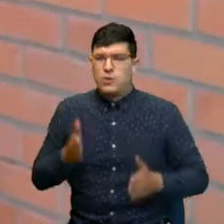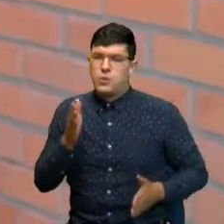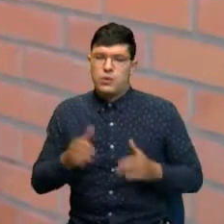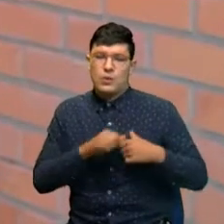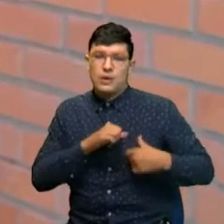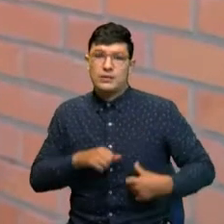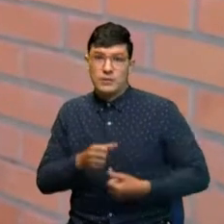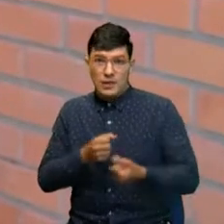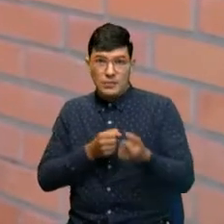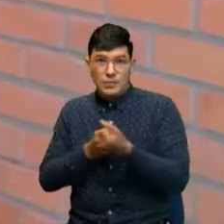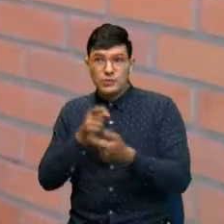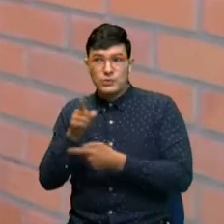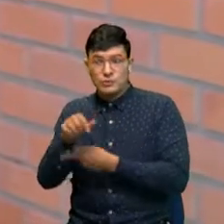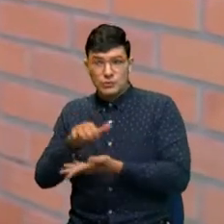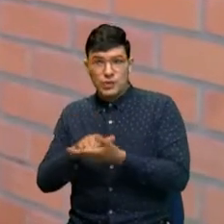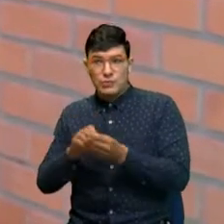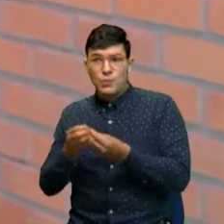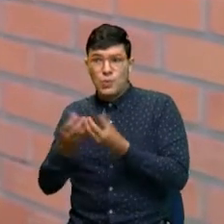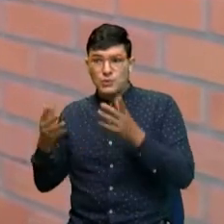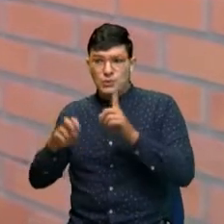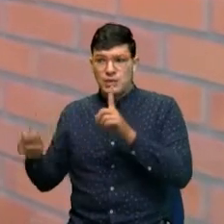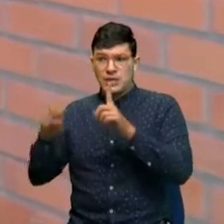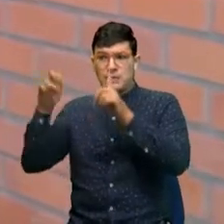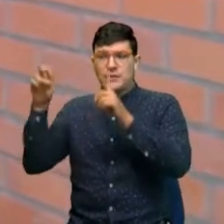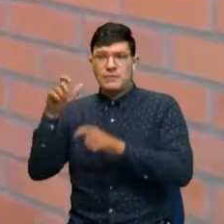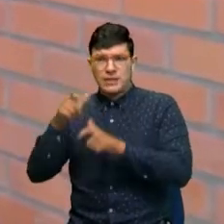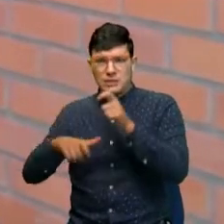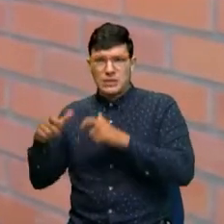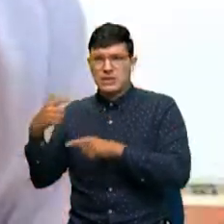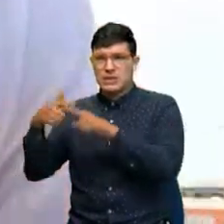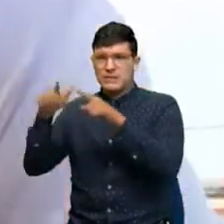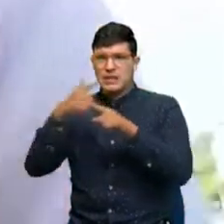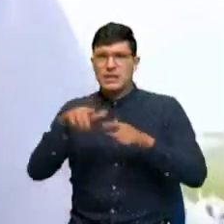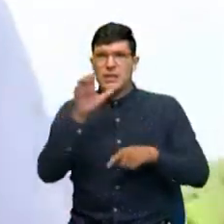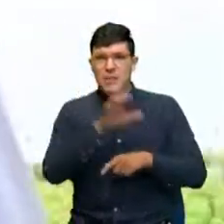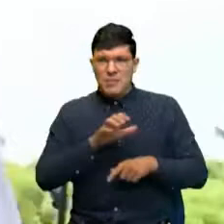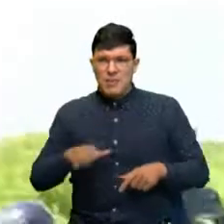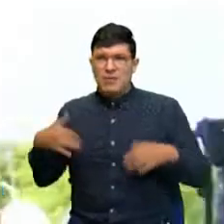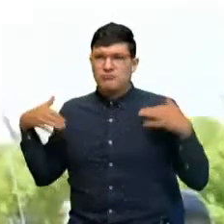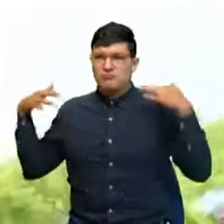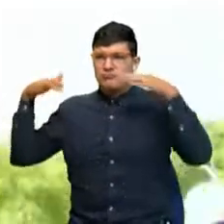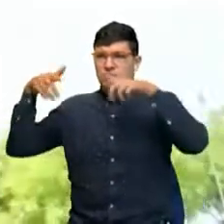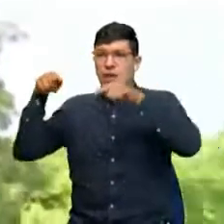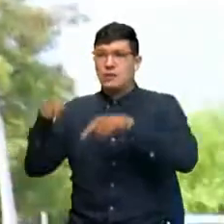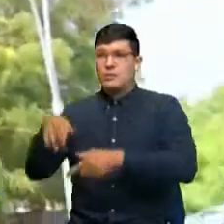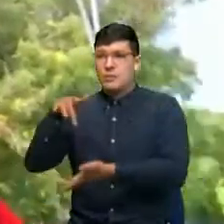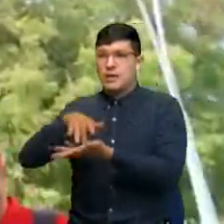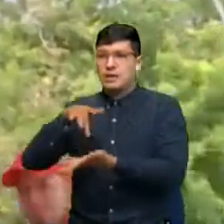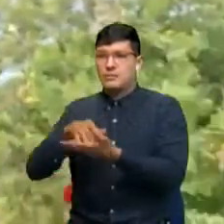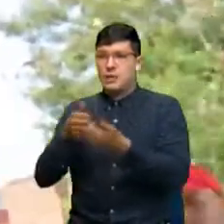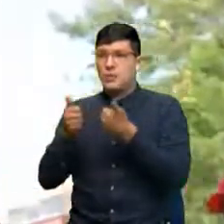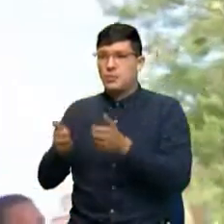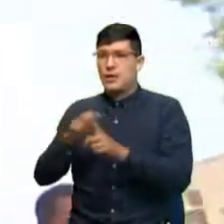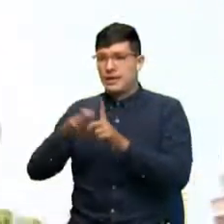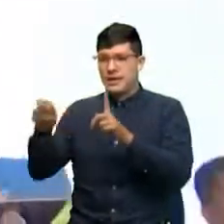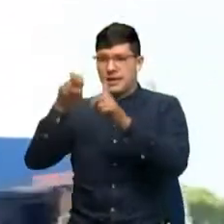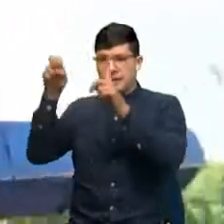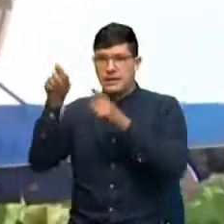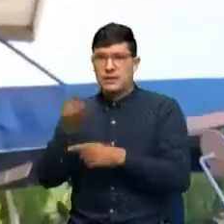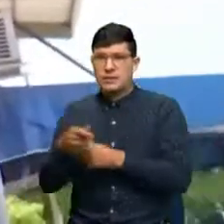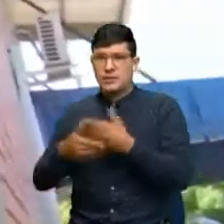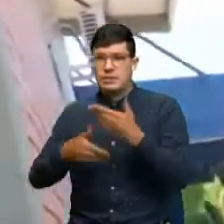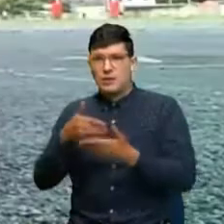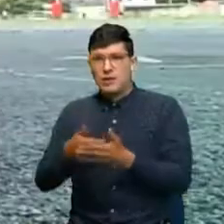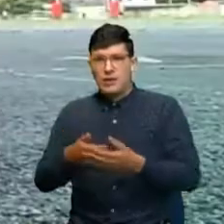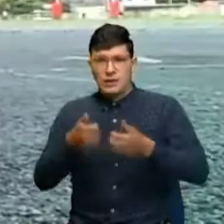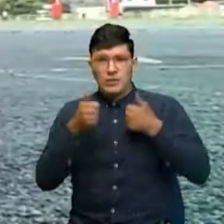van a ver. Va a haber mucho nivel porque van a venir kenianas, van a venir de todos lados, entonces va a haber un buen nivel, es una carrera también